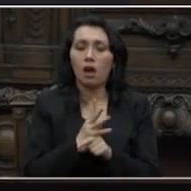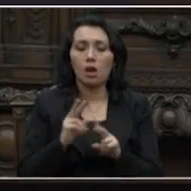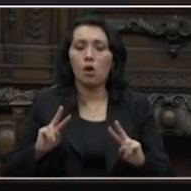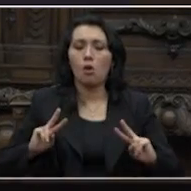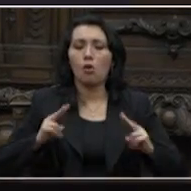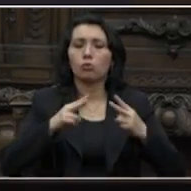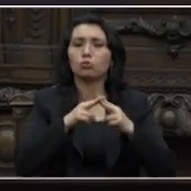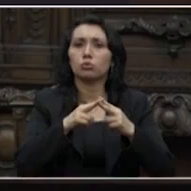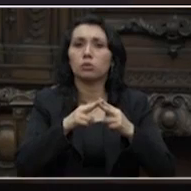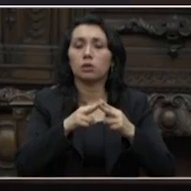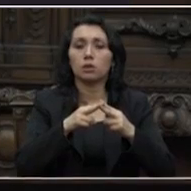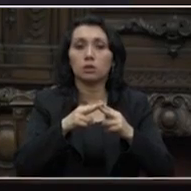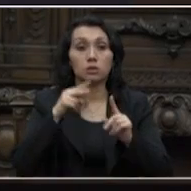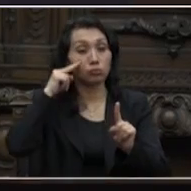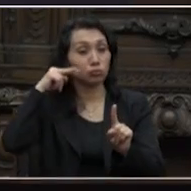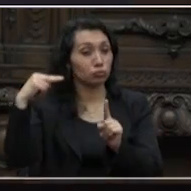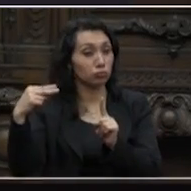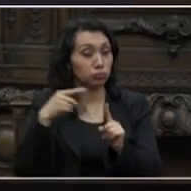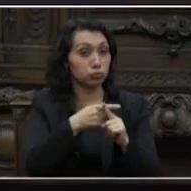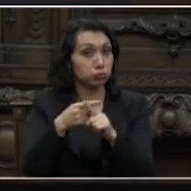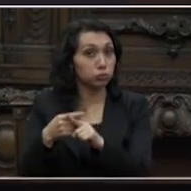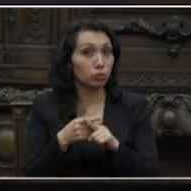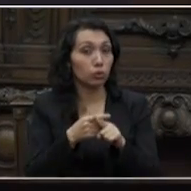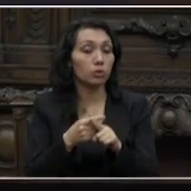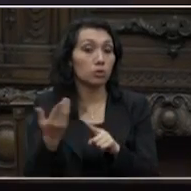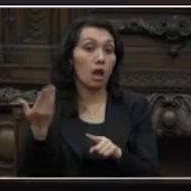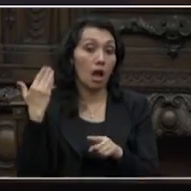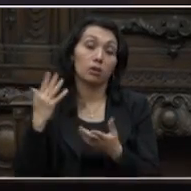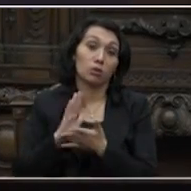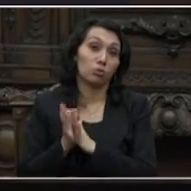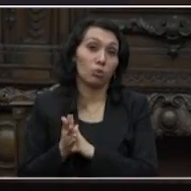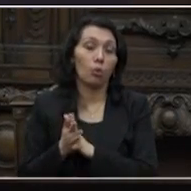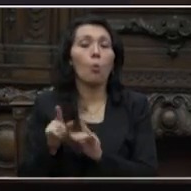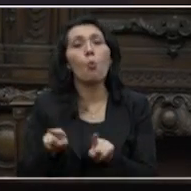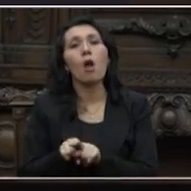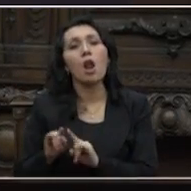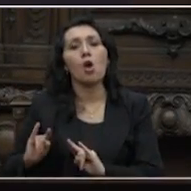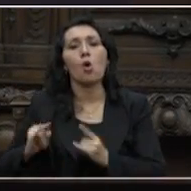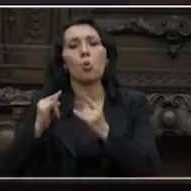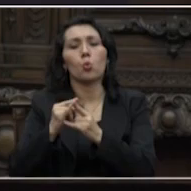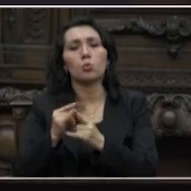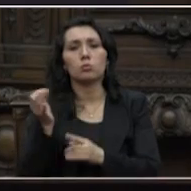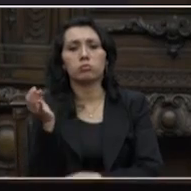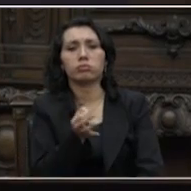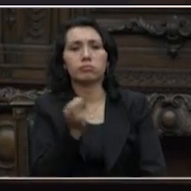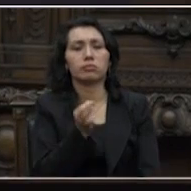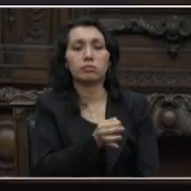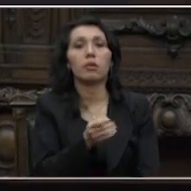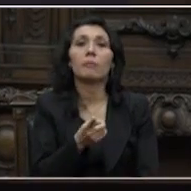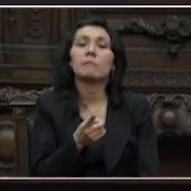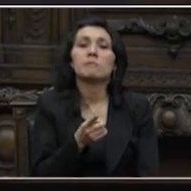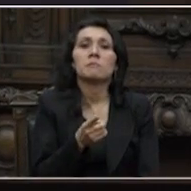construida sociológicamente, como todo antes, ¿verdad?, con constructos de vindicación, como